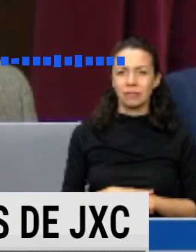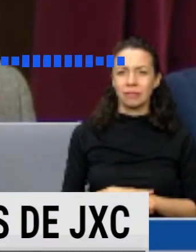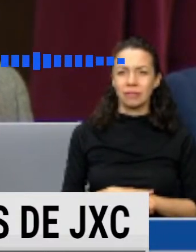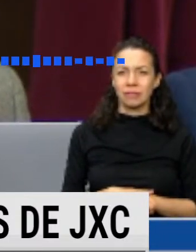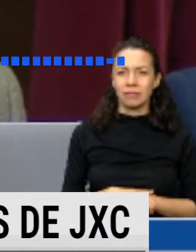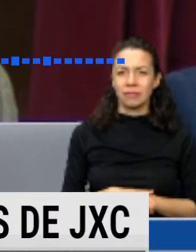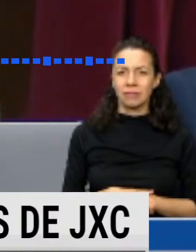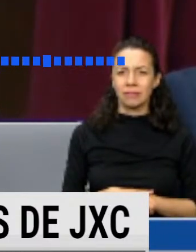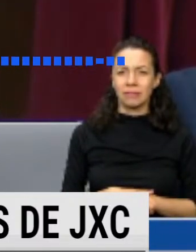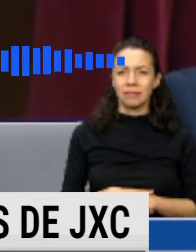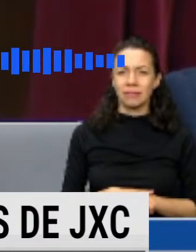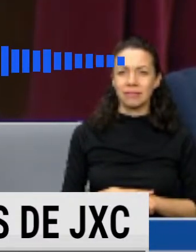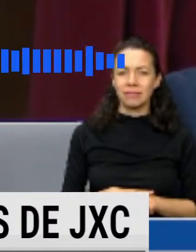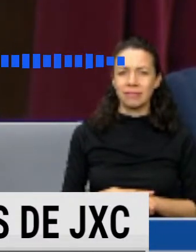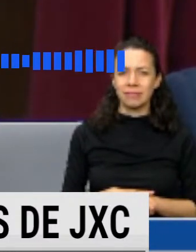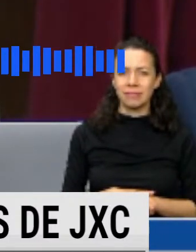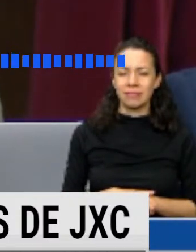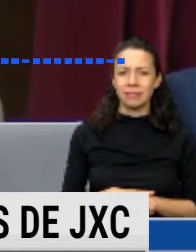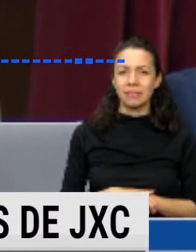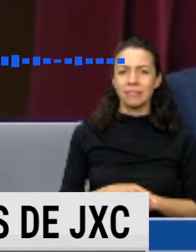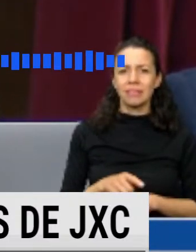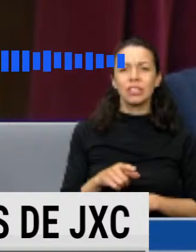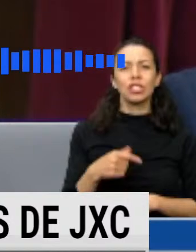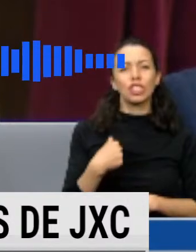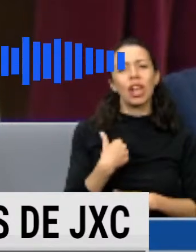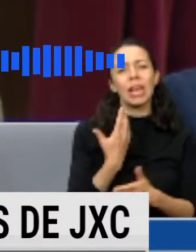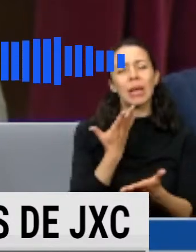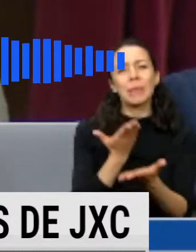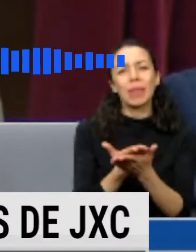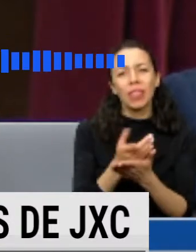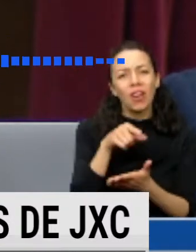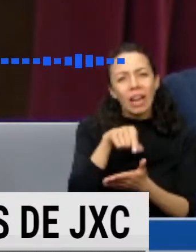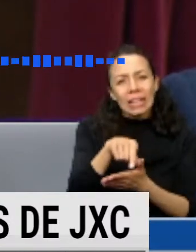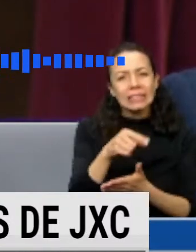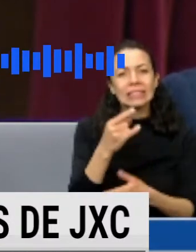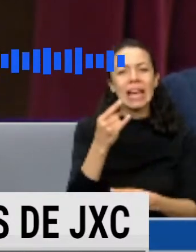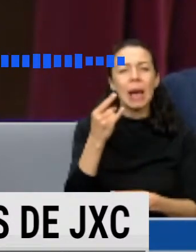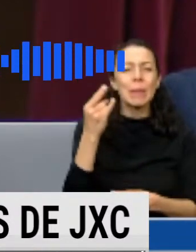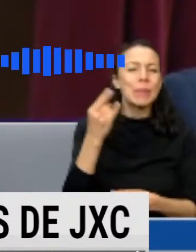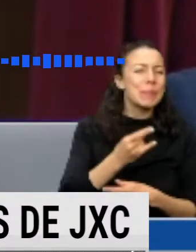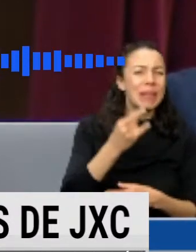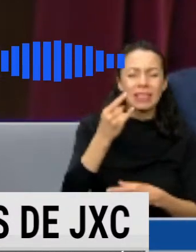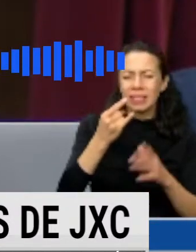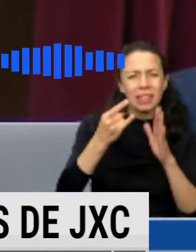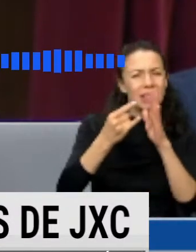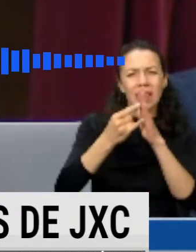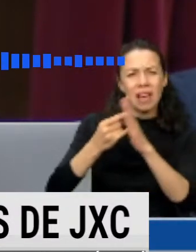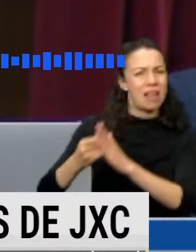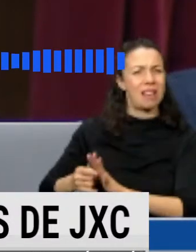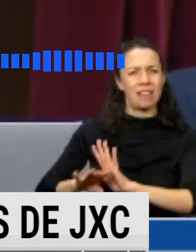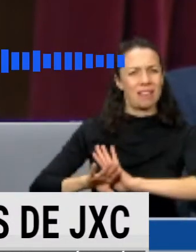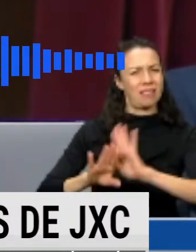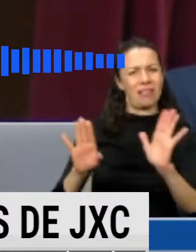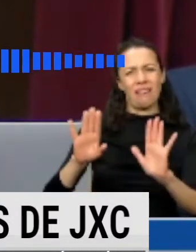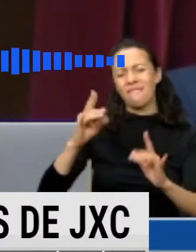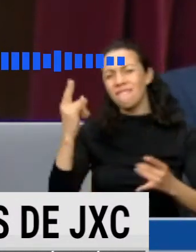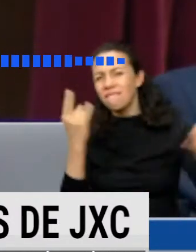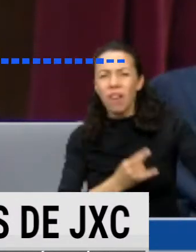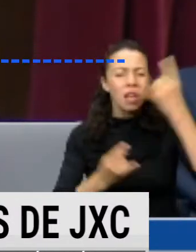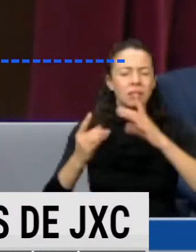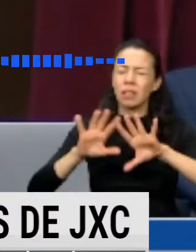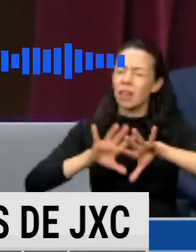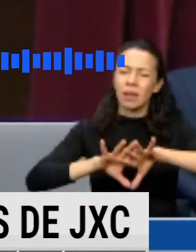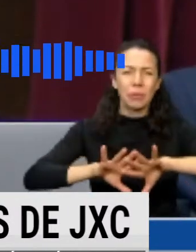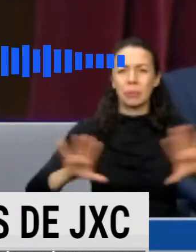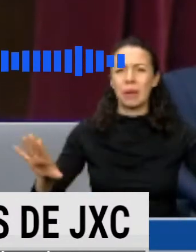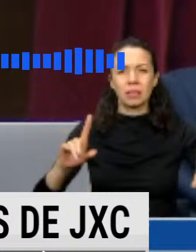los 257 legisladores son del interior. Y esto es lo que me duele en el alma, porque vos por ahí no escuchás falta de federalismo. ¿De qué federalismo me hablaste cuando lo